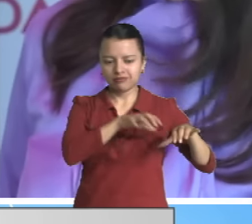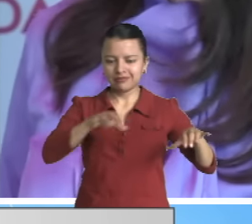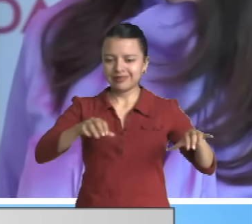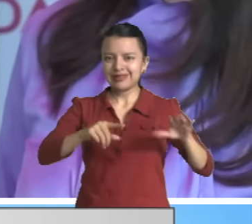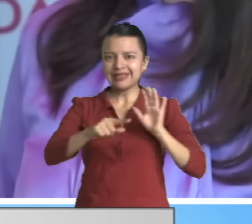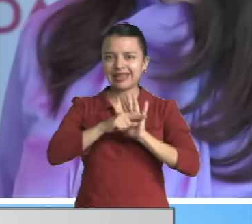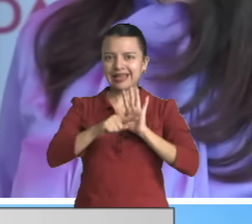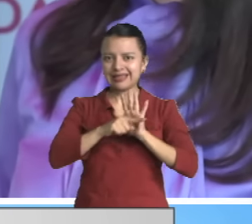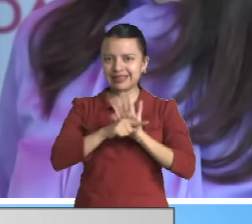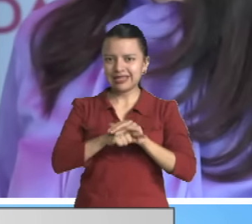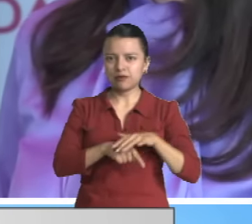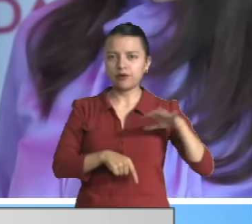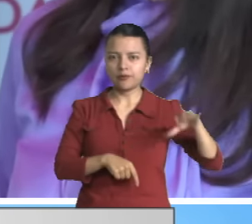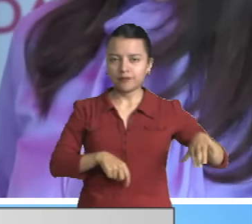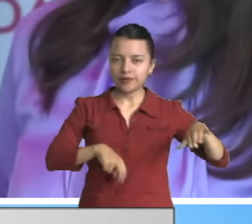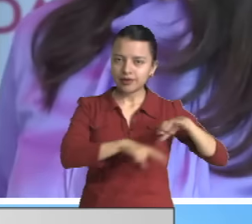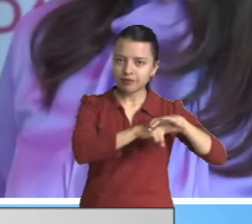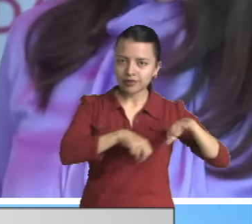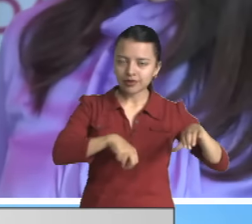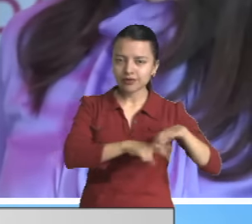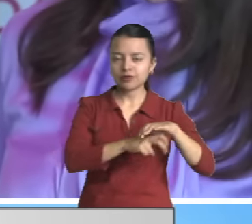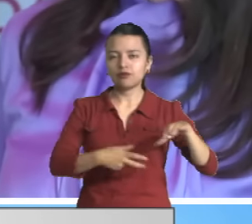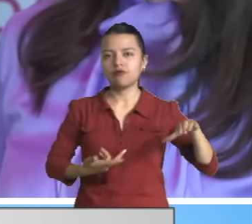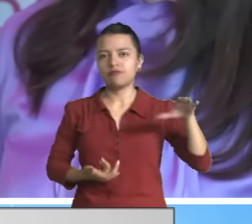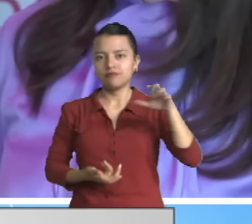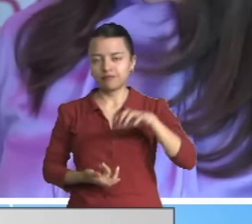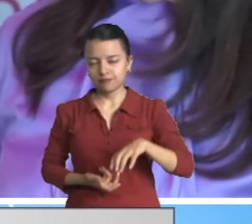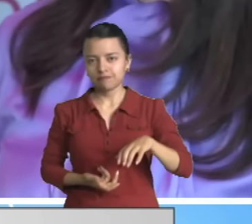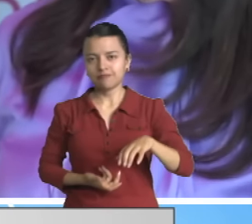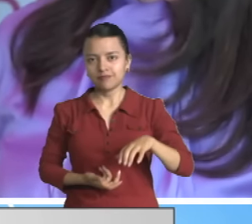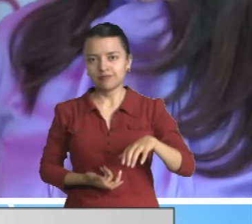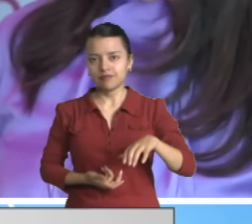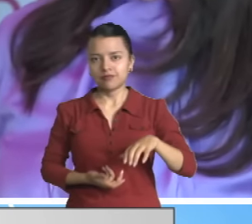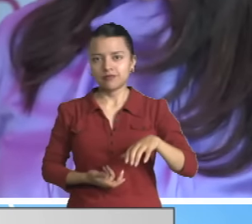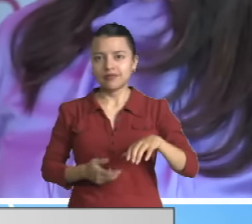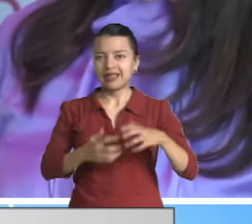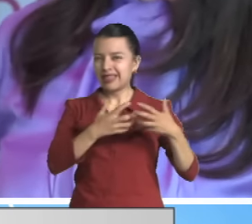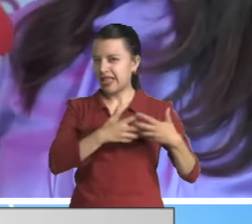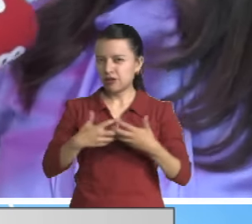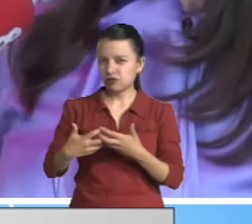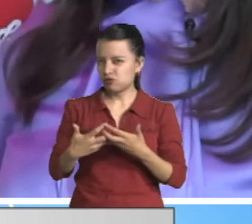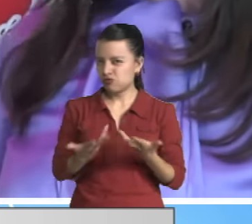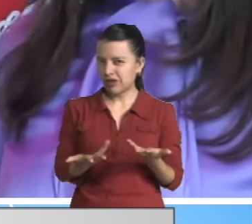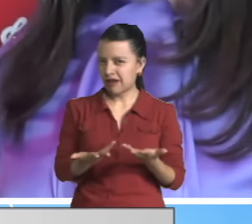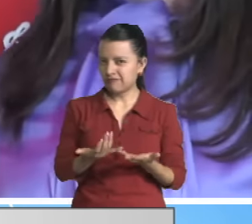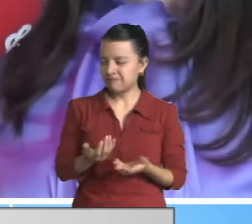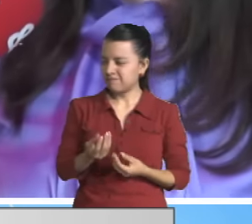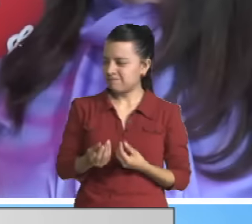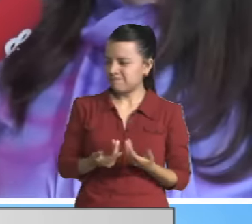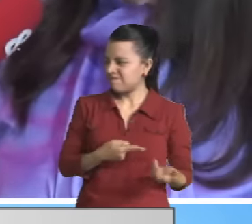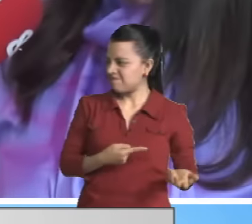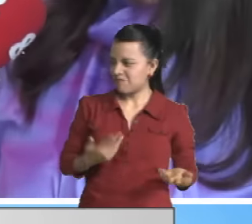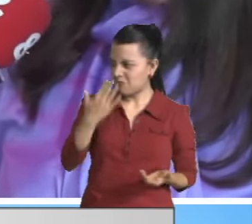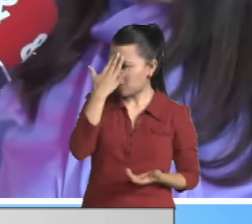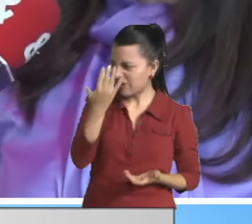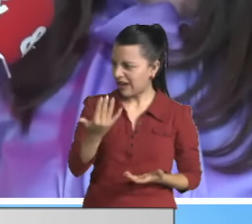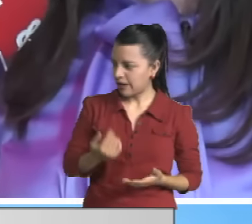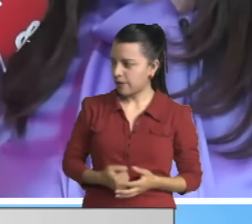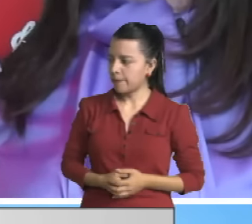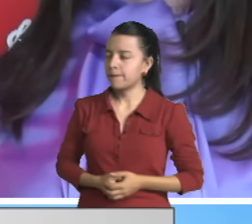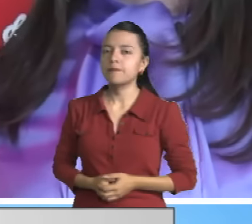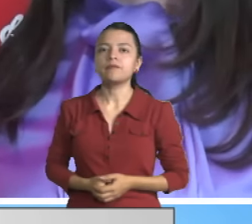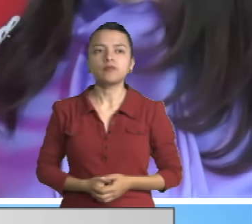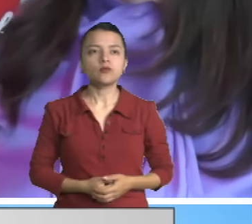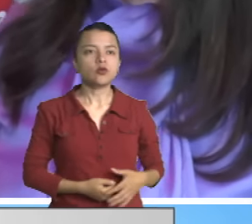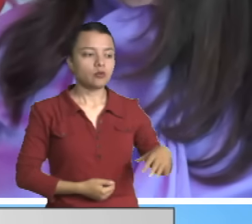negativo todavía, como lo son explotación de minas y canteras y, por supuesto, el tema de la industria que preocupa. Claro, minas y canteras, tenemos allí los procesos